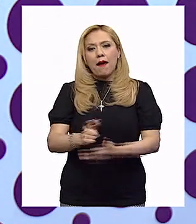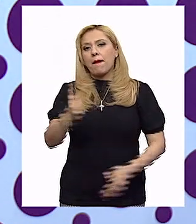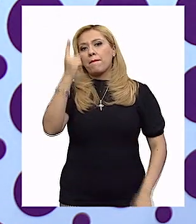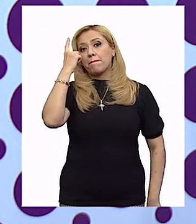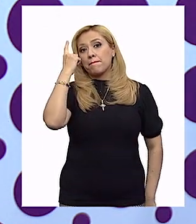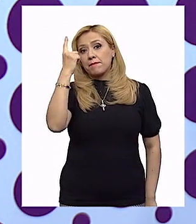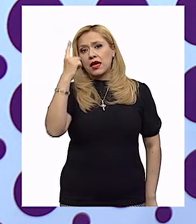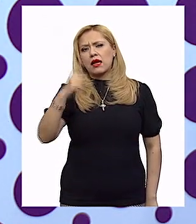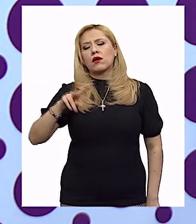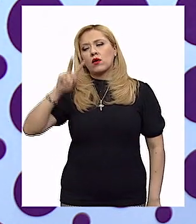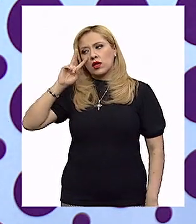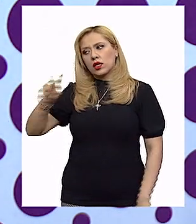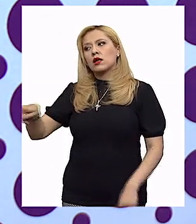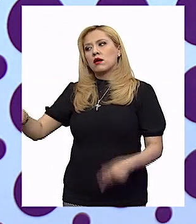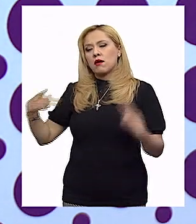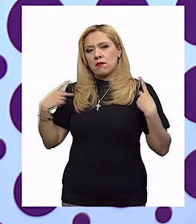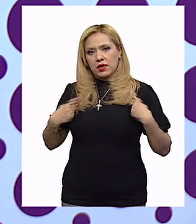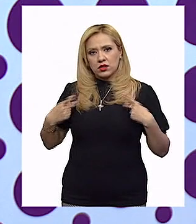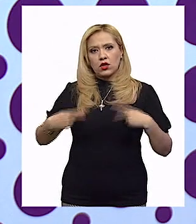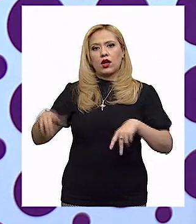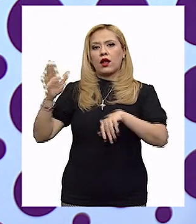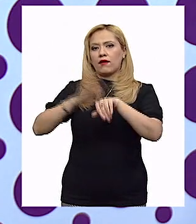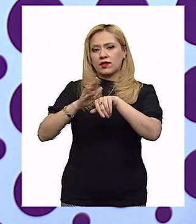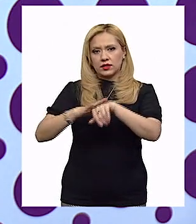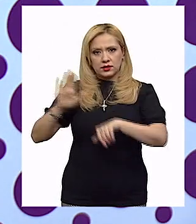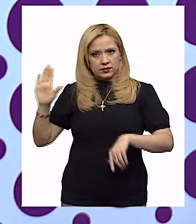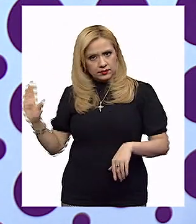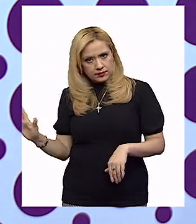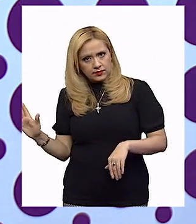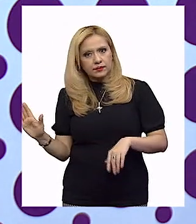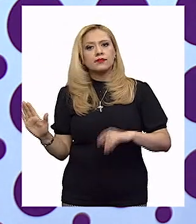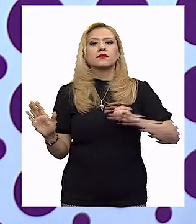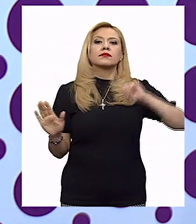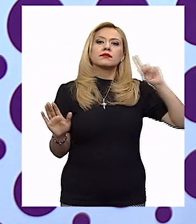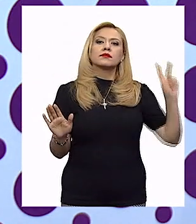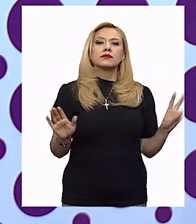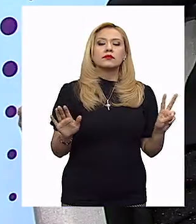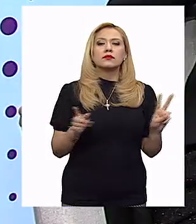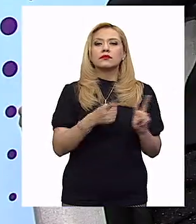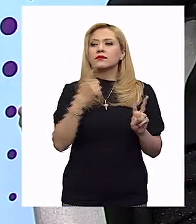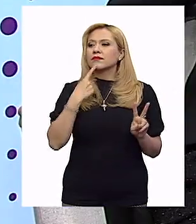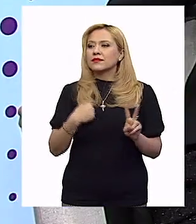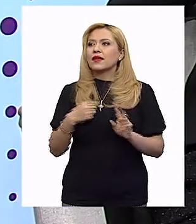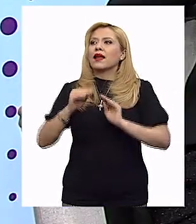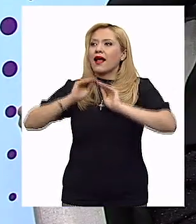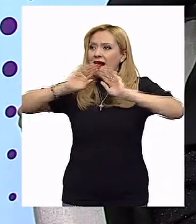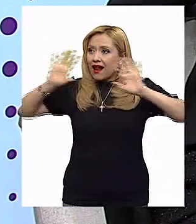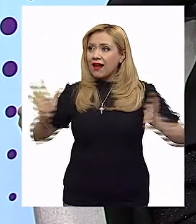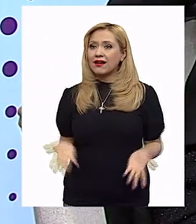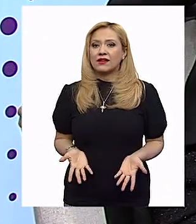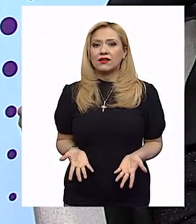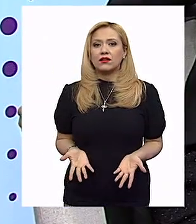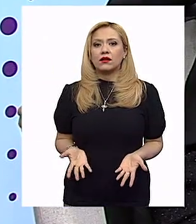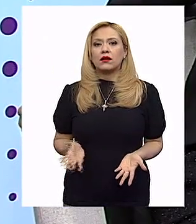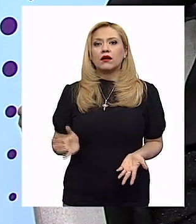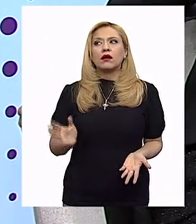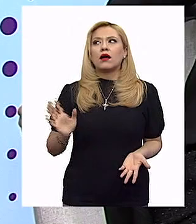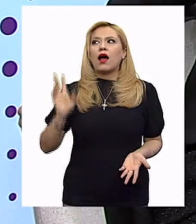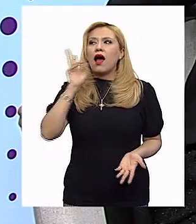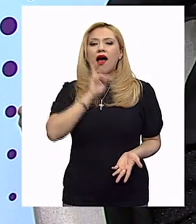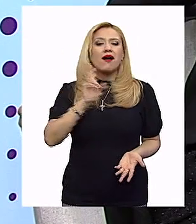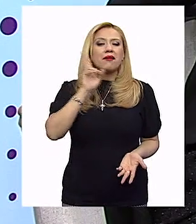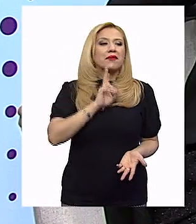reconozca la figura de personas alertadoras y 2, define con claridad. Porque si no, si lo que vamos haciendo es experimentos teniendo